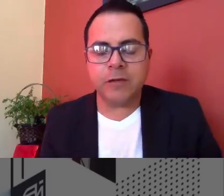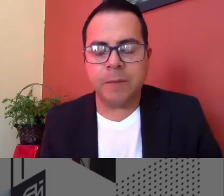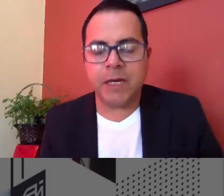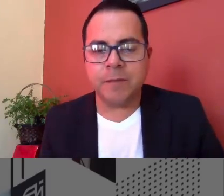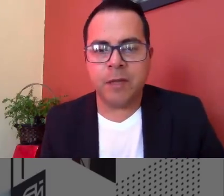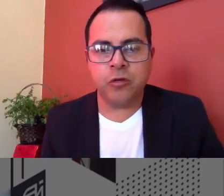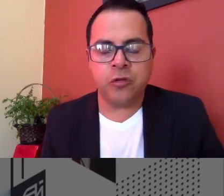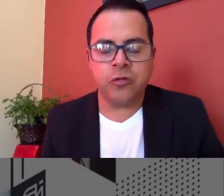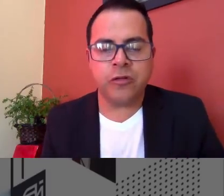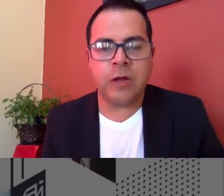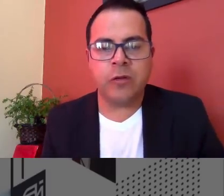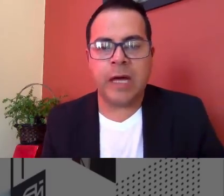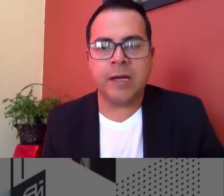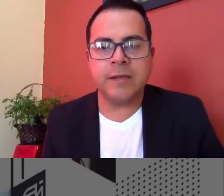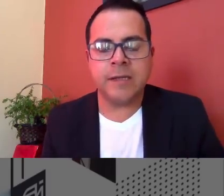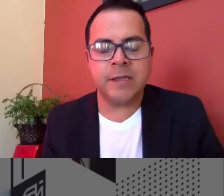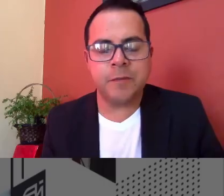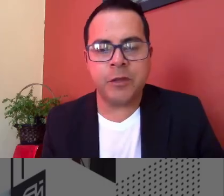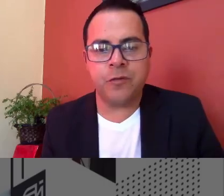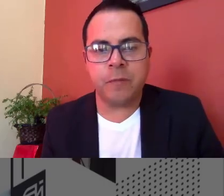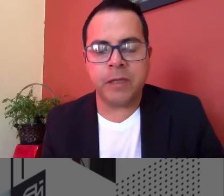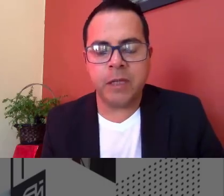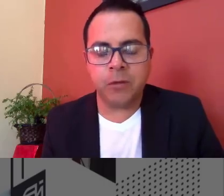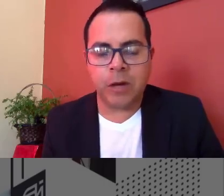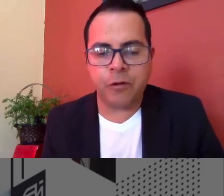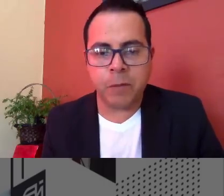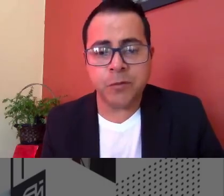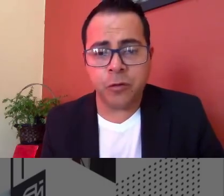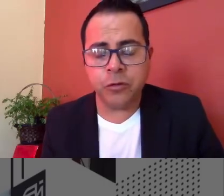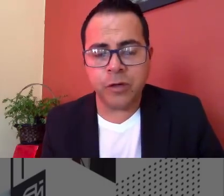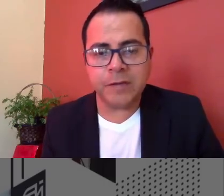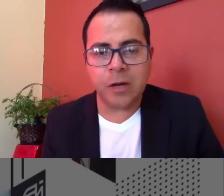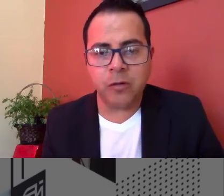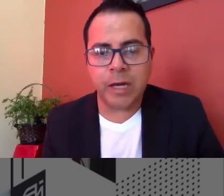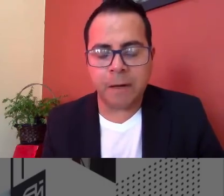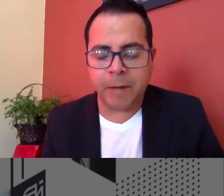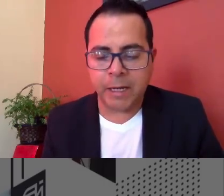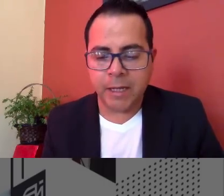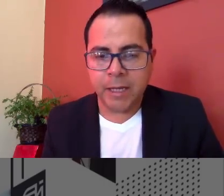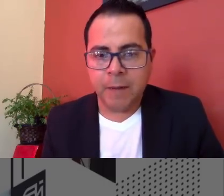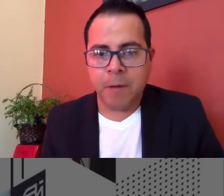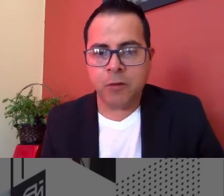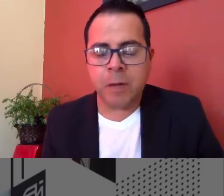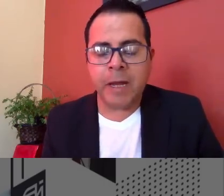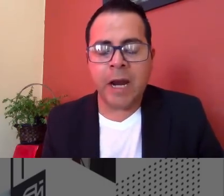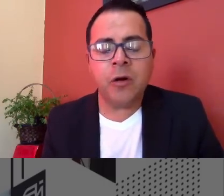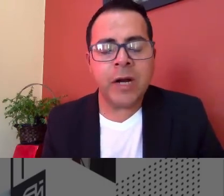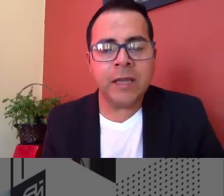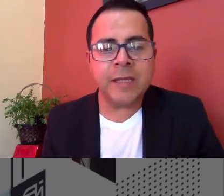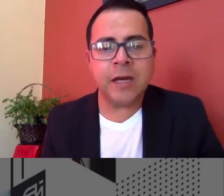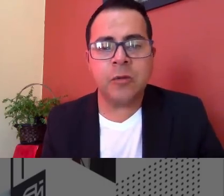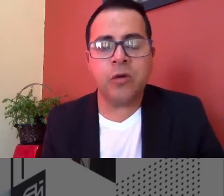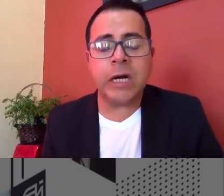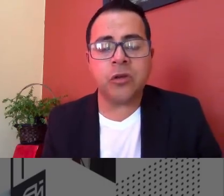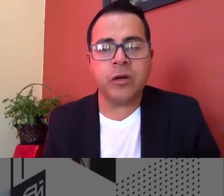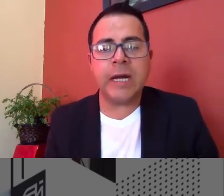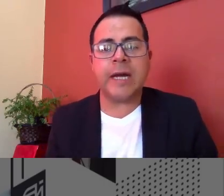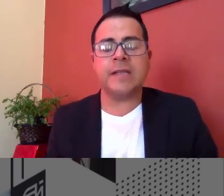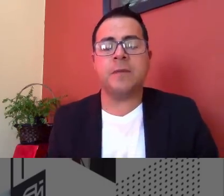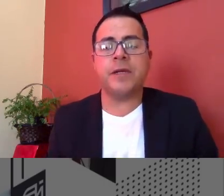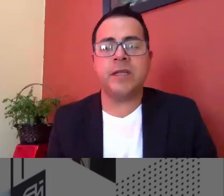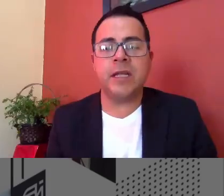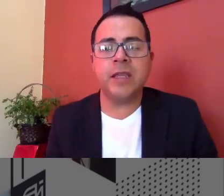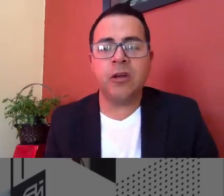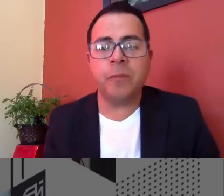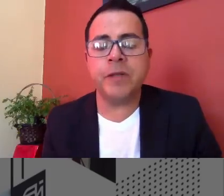Hola, ¿qué tal amigos, amigas? Me da mucho gusto saludarles desde este espacio informativo. La forma es fondo, les saluda Germán. Vamos a hablar ahora de esta convocatoria